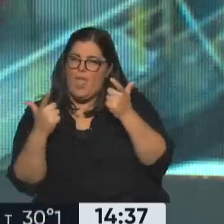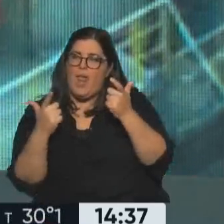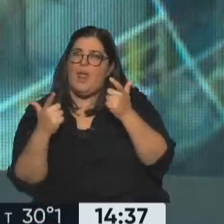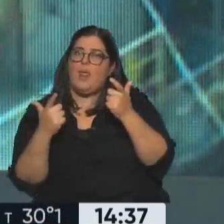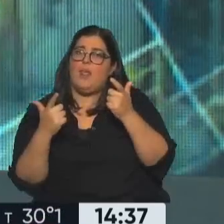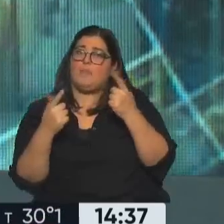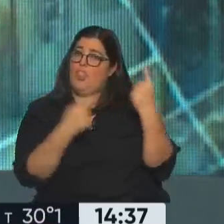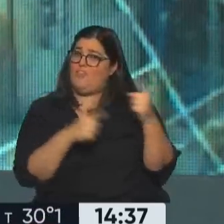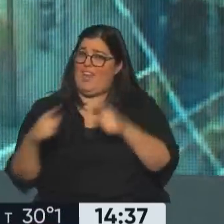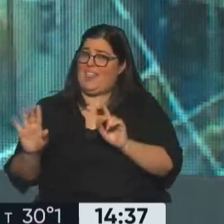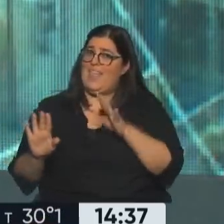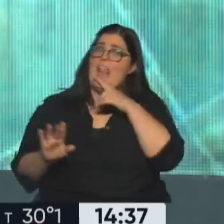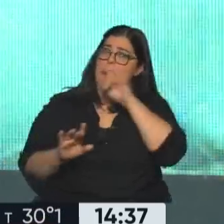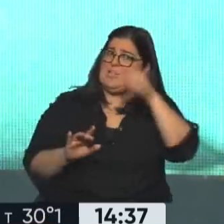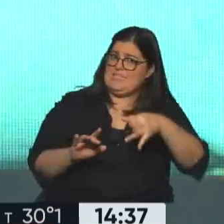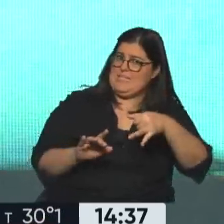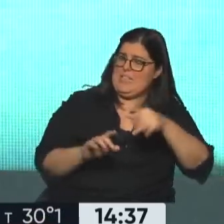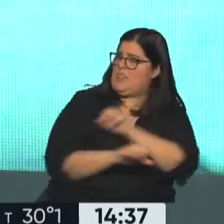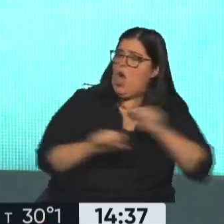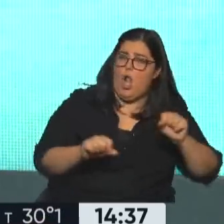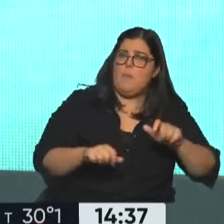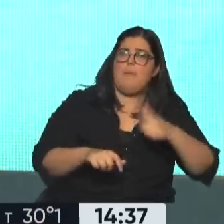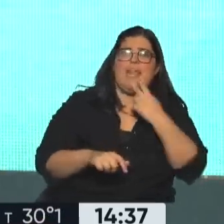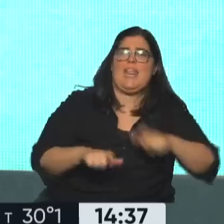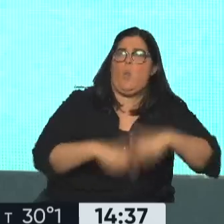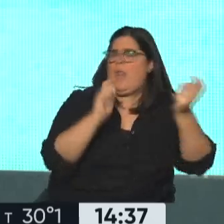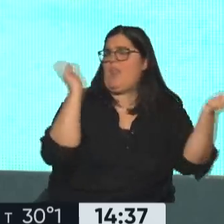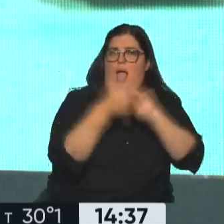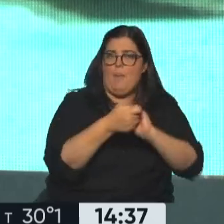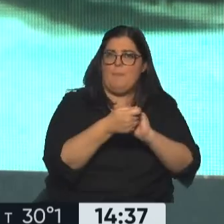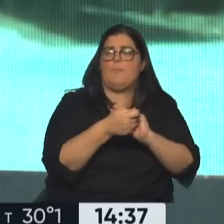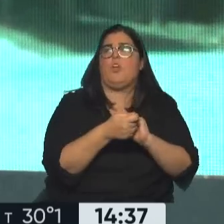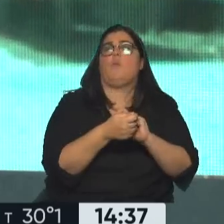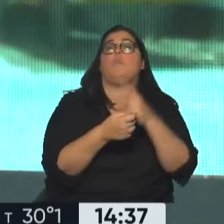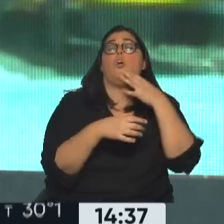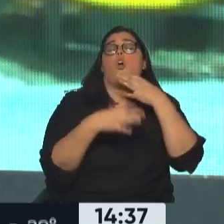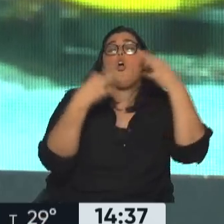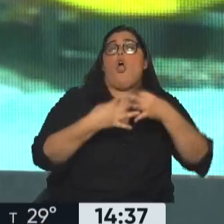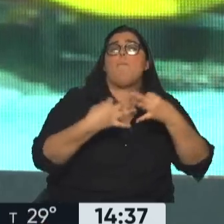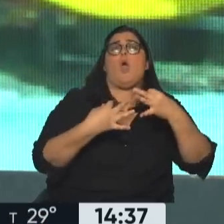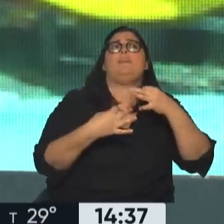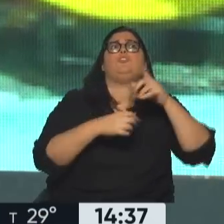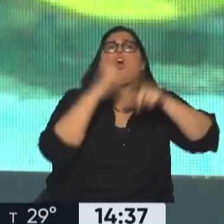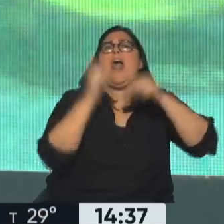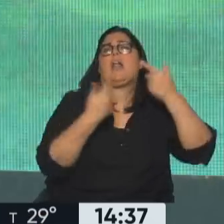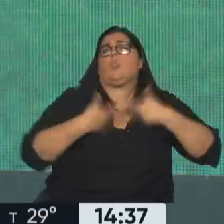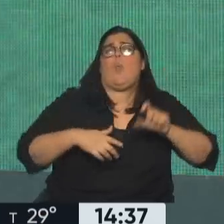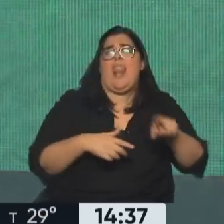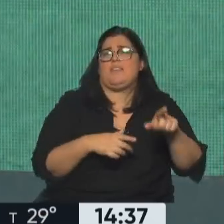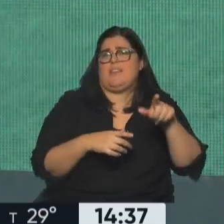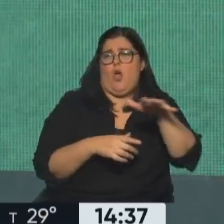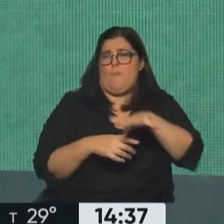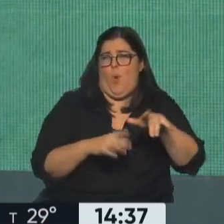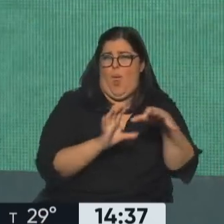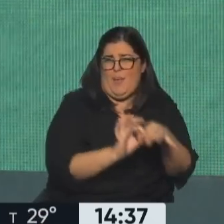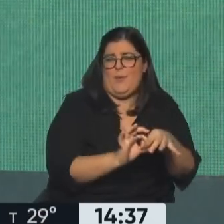salió brutalmente, podríamos decir, de la energía nuclear a partir del compromiso verde con su población y una decisión estratégica que